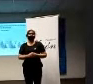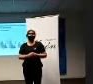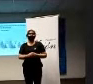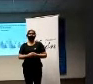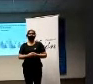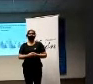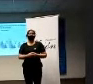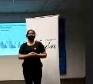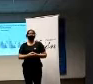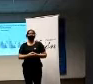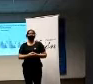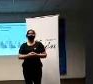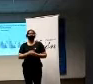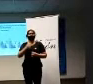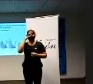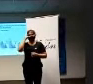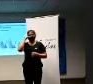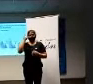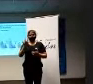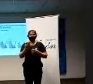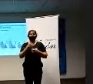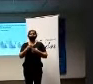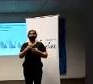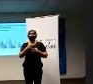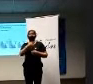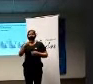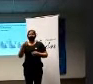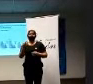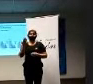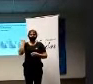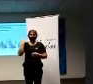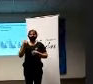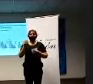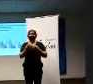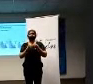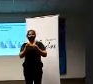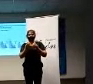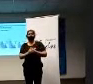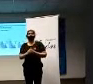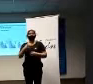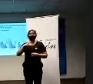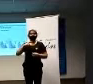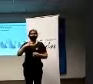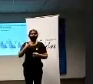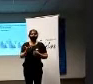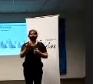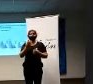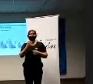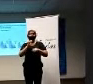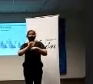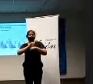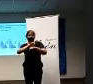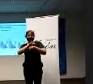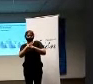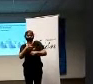anterior, los departamentos que disminuyeron con 80 o más del 80%